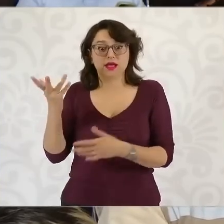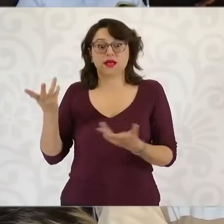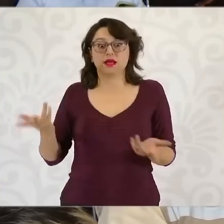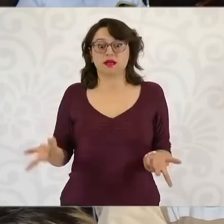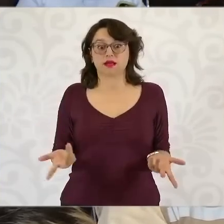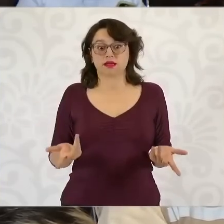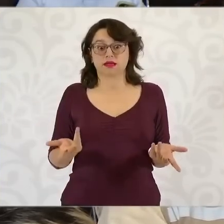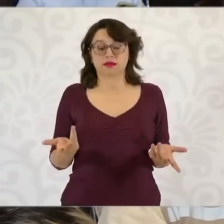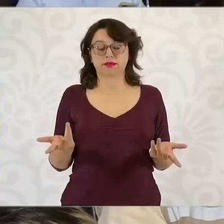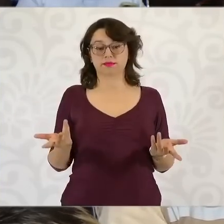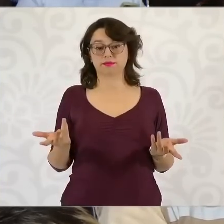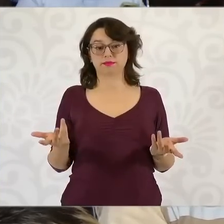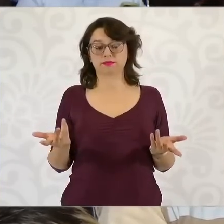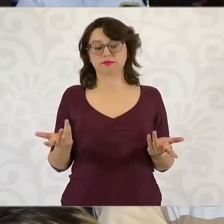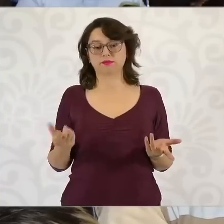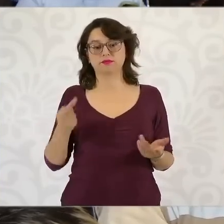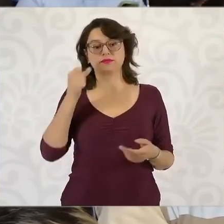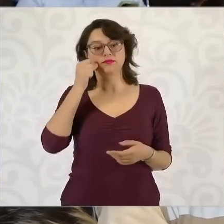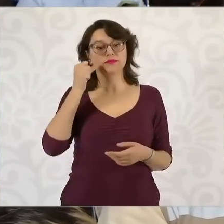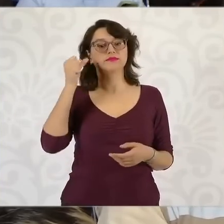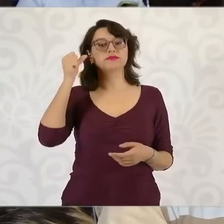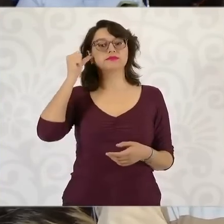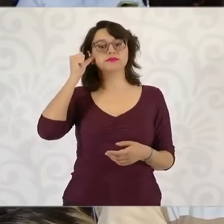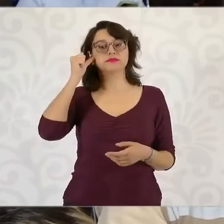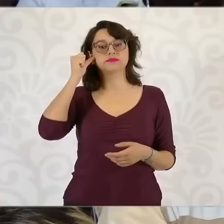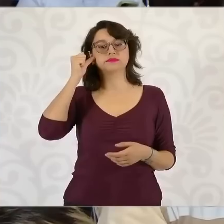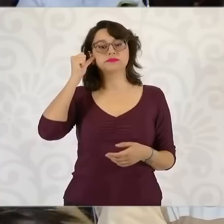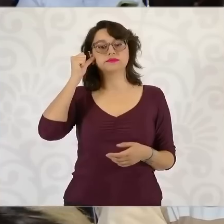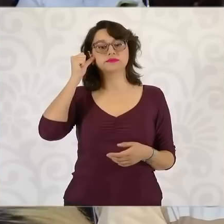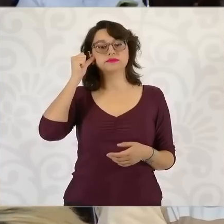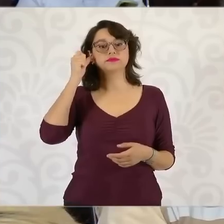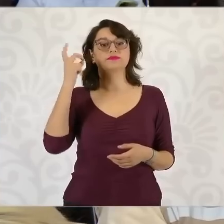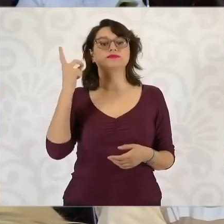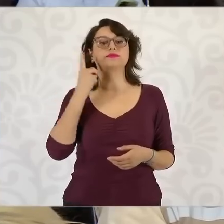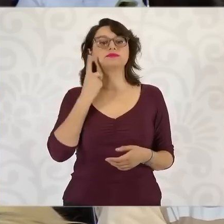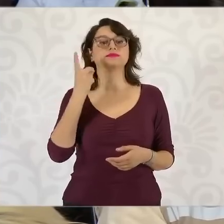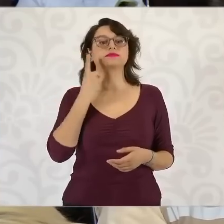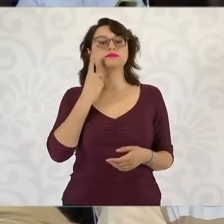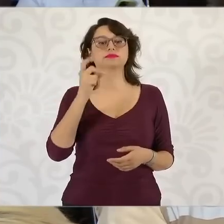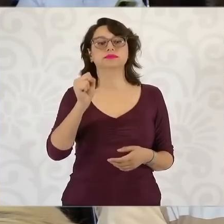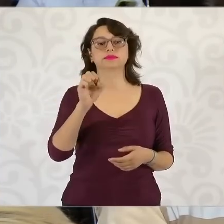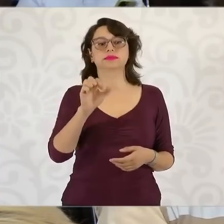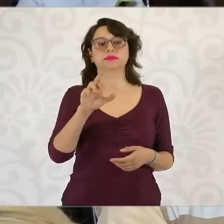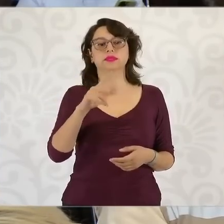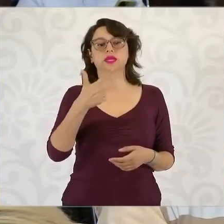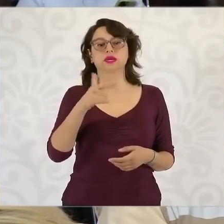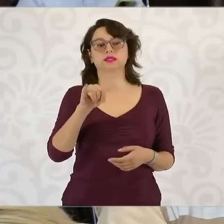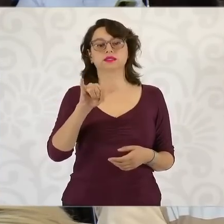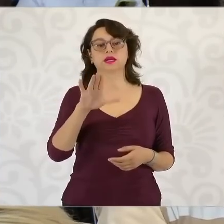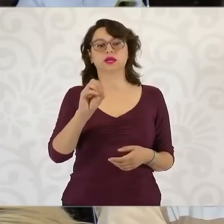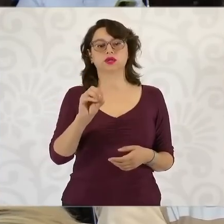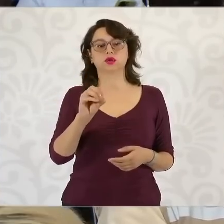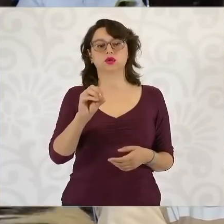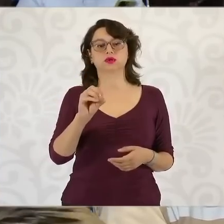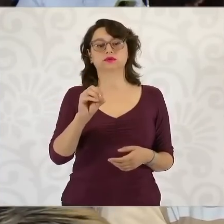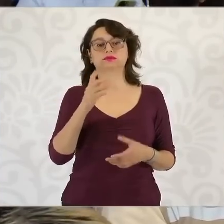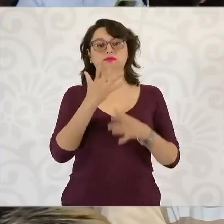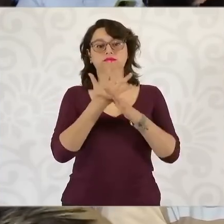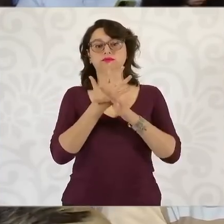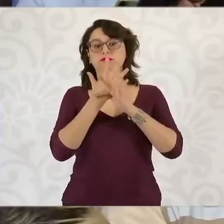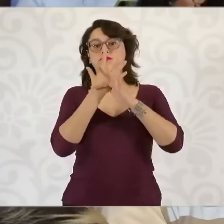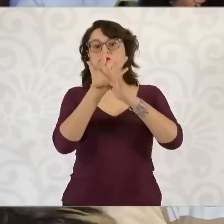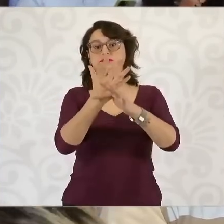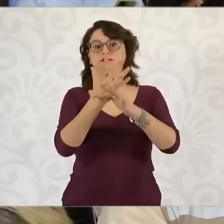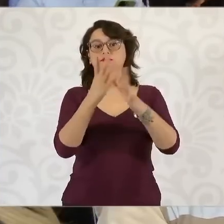Ayer el diputado Sergio Gutiérrez Luna especificó cómo